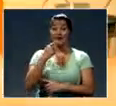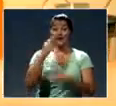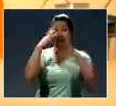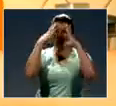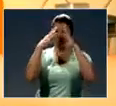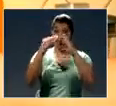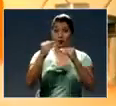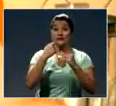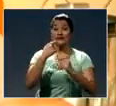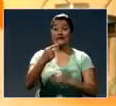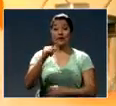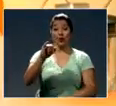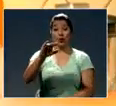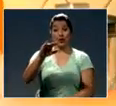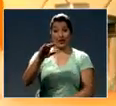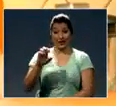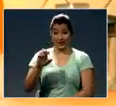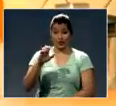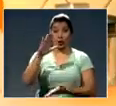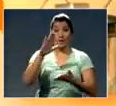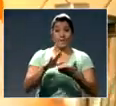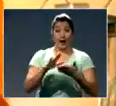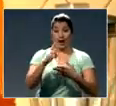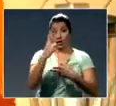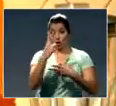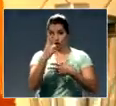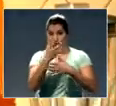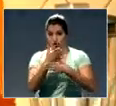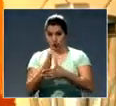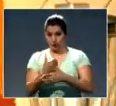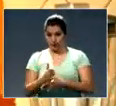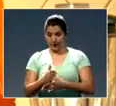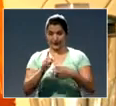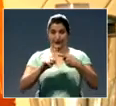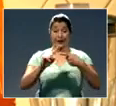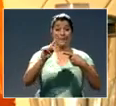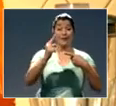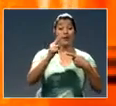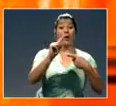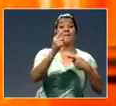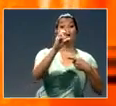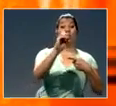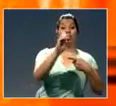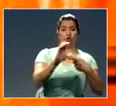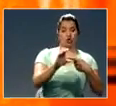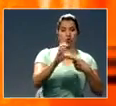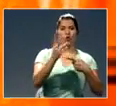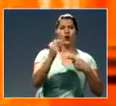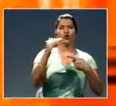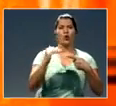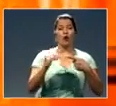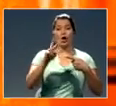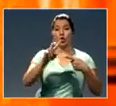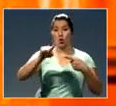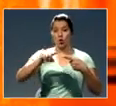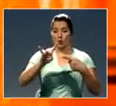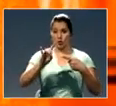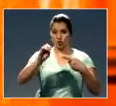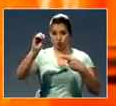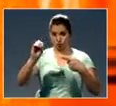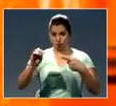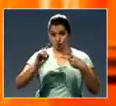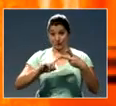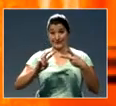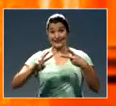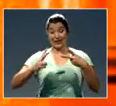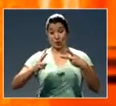brindada por el ICE, la rebaja será en dos tractos. La primera rige desde el 1 de octubre y corresponde a un 2.8%, y la